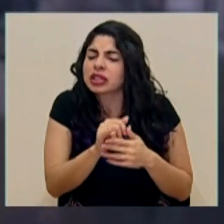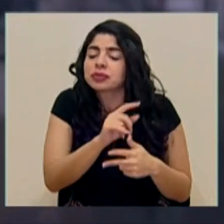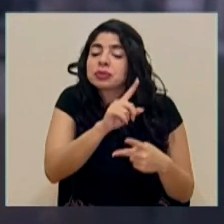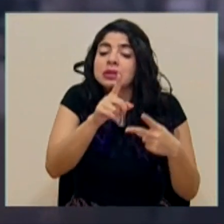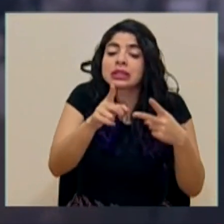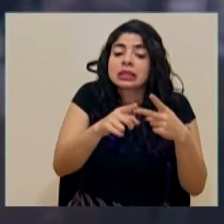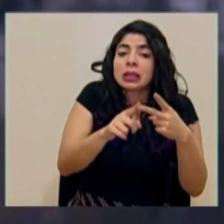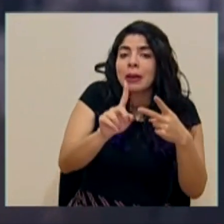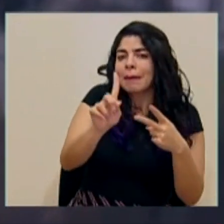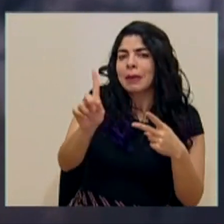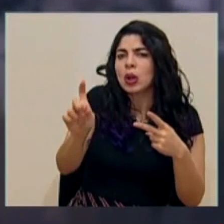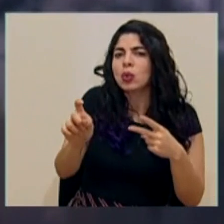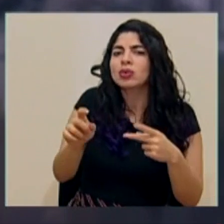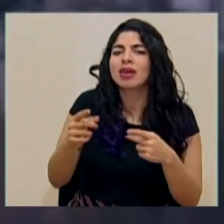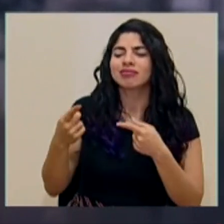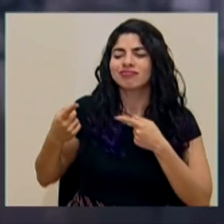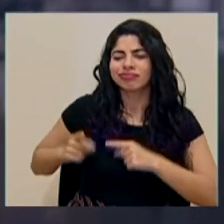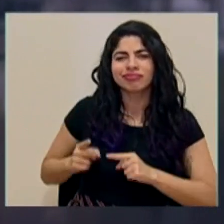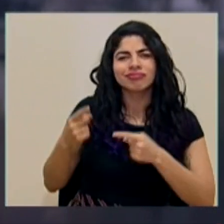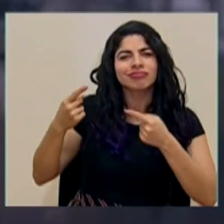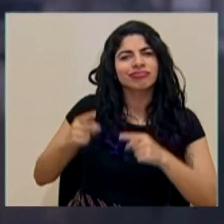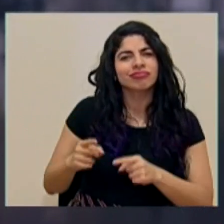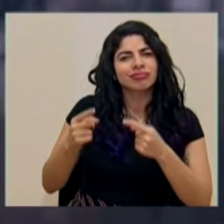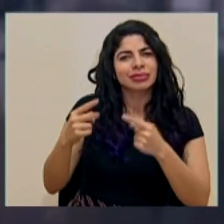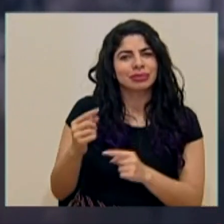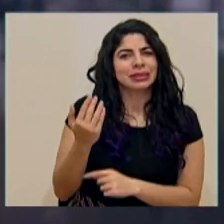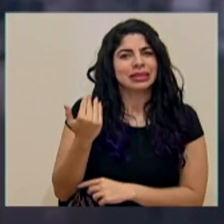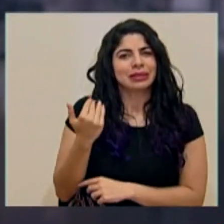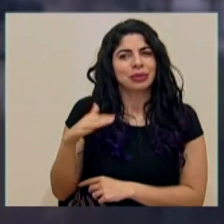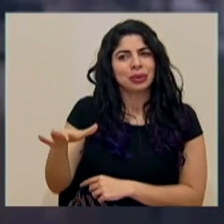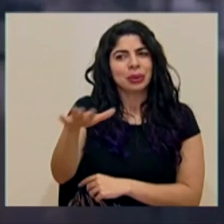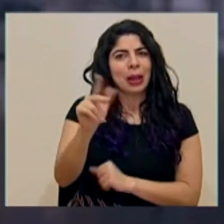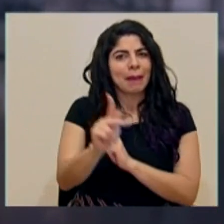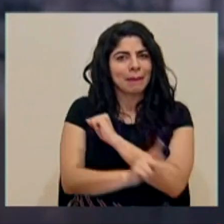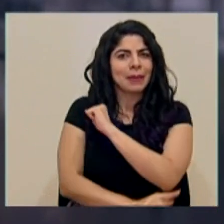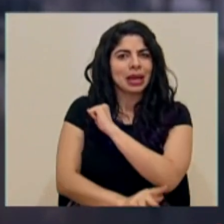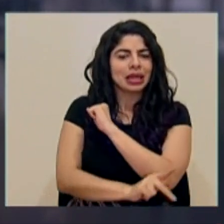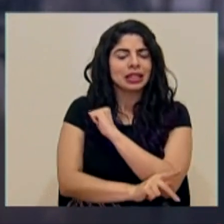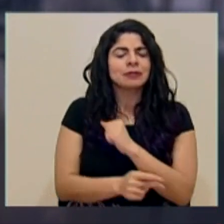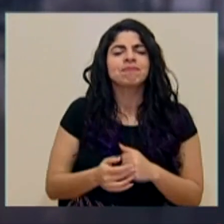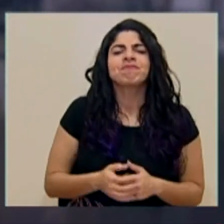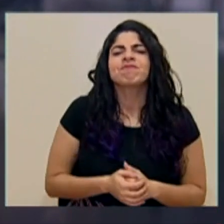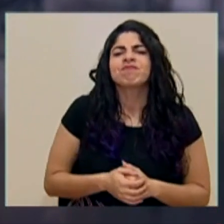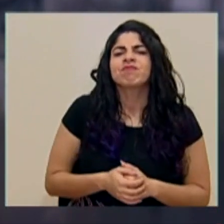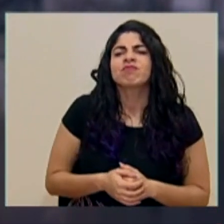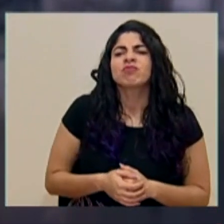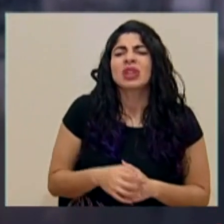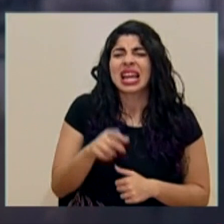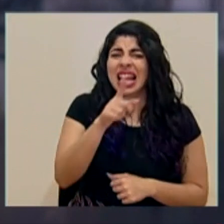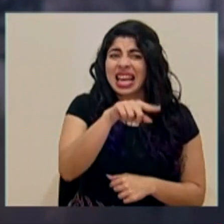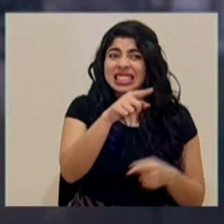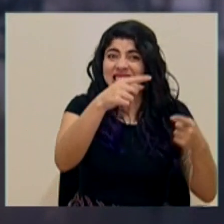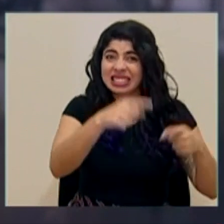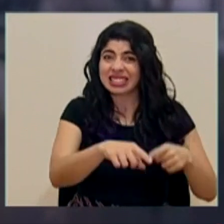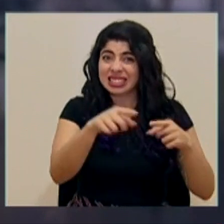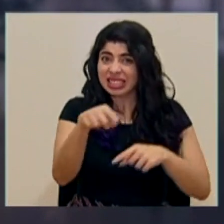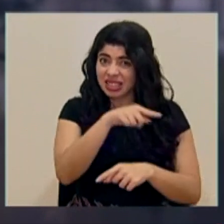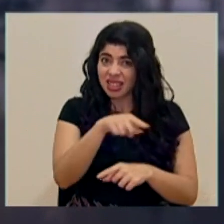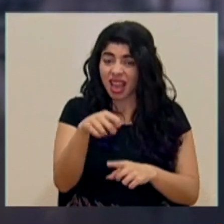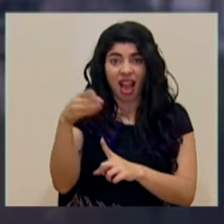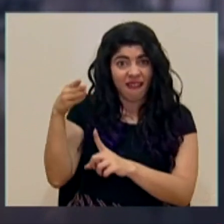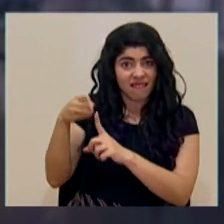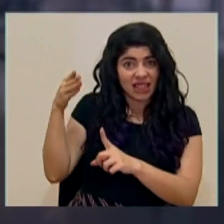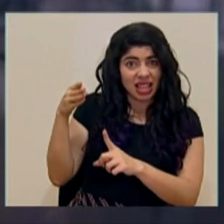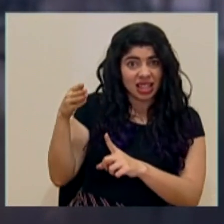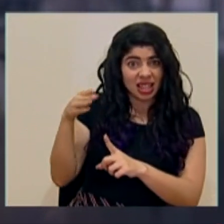relacionada, señor Ministro, con los acontecimientos que se han vivido recientemente en el país. ¿Cuánto están afectando estos hechos,